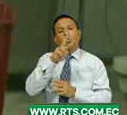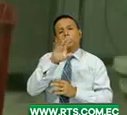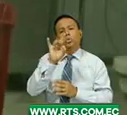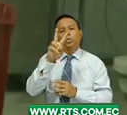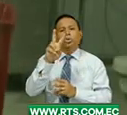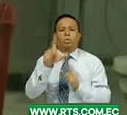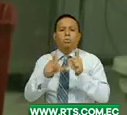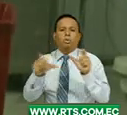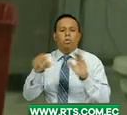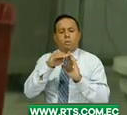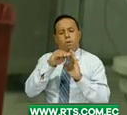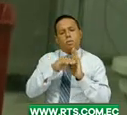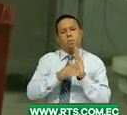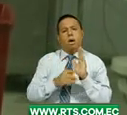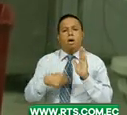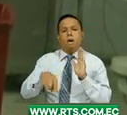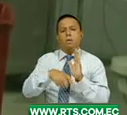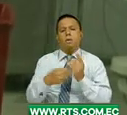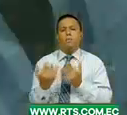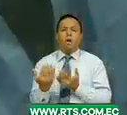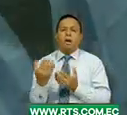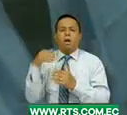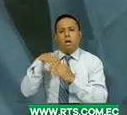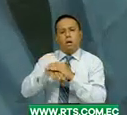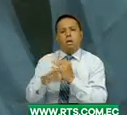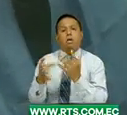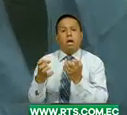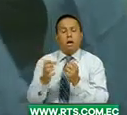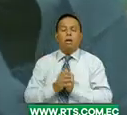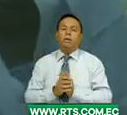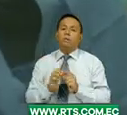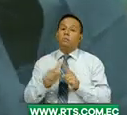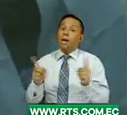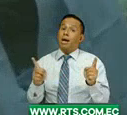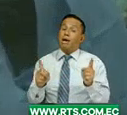menos personas en la lista de espera, los hospitales de la Red Pública de